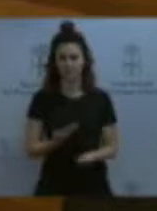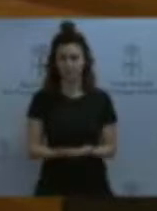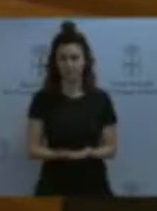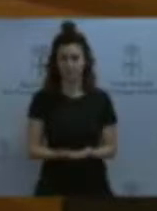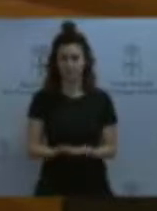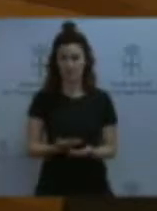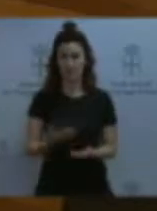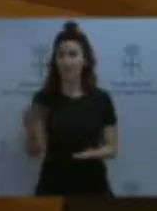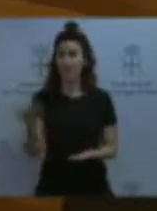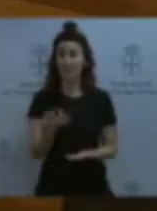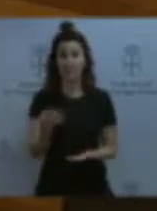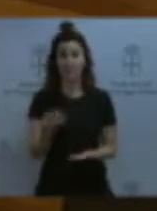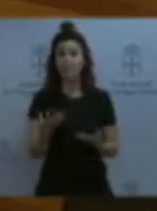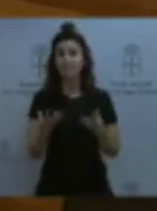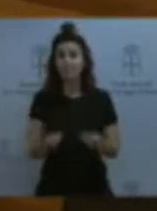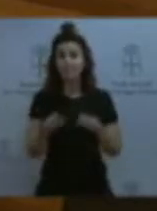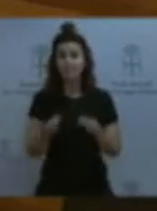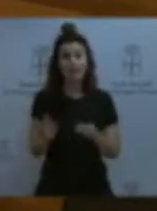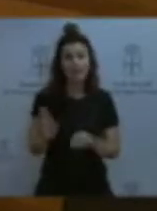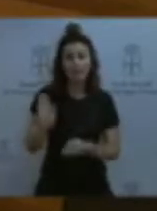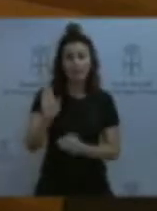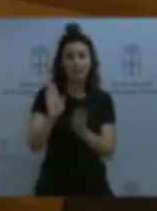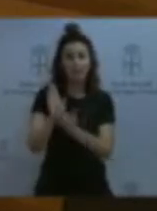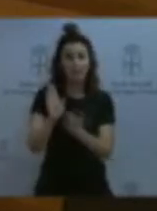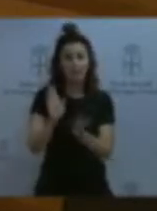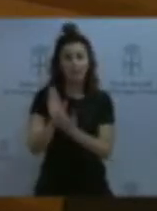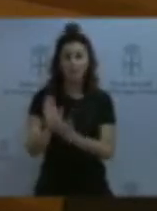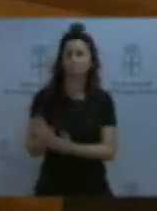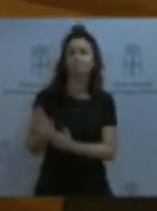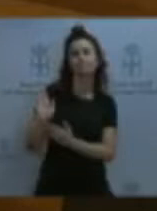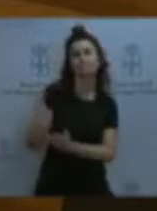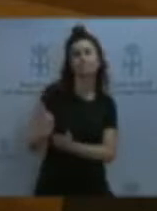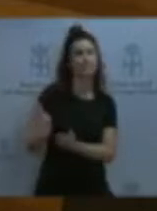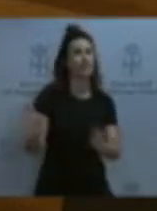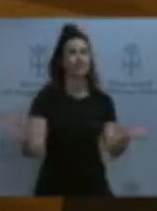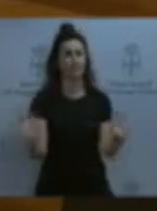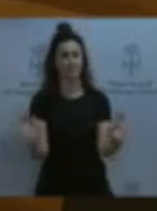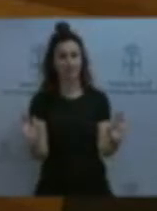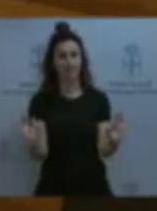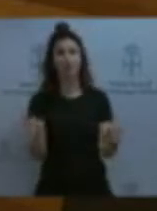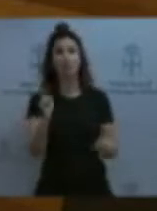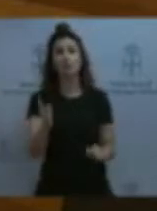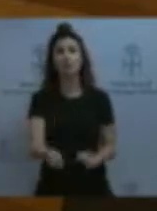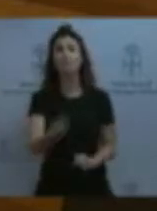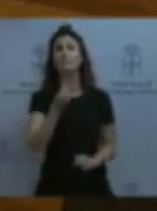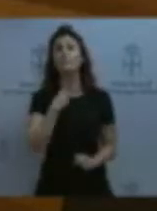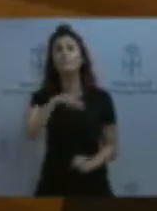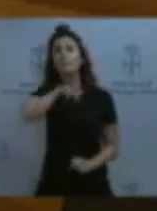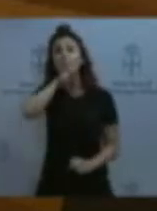mostró. Usted lo único que puso enriba de la mesa fue la súa palabra, pero ya que la súa palabra en